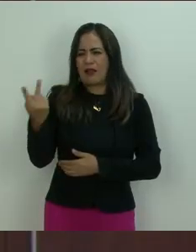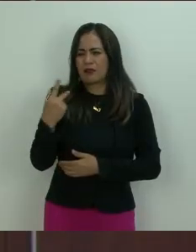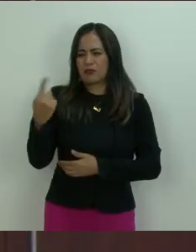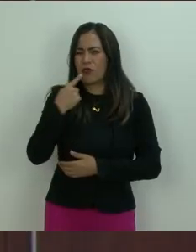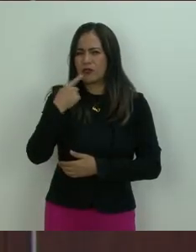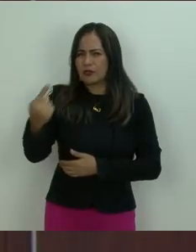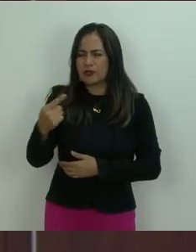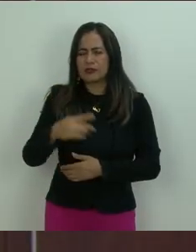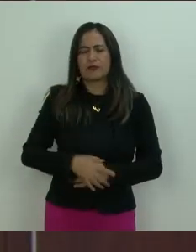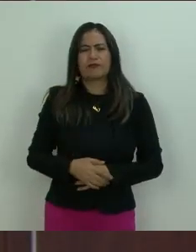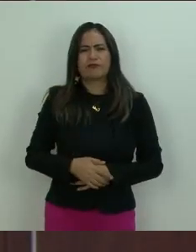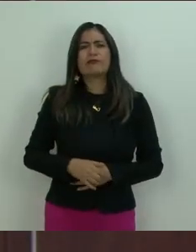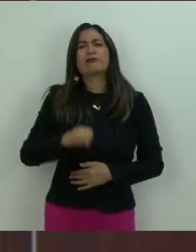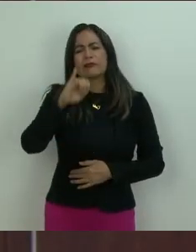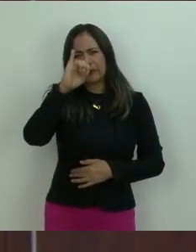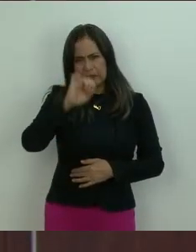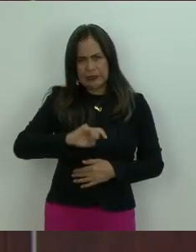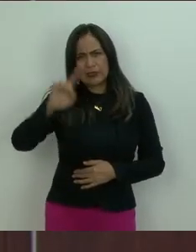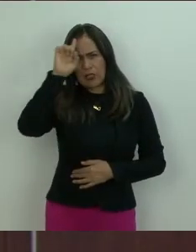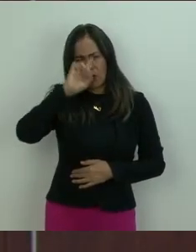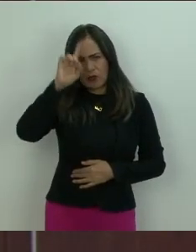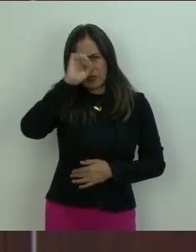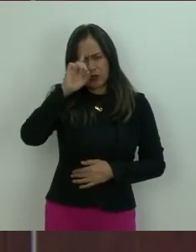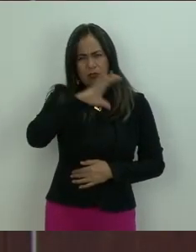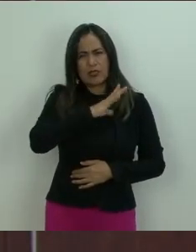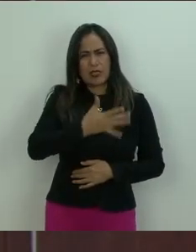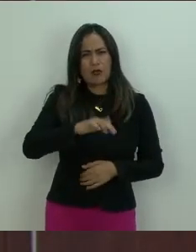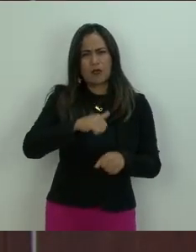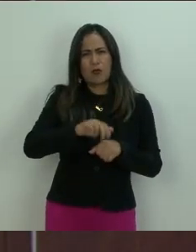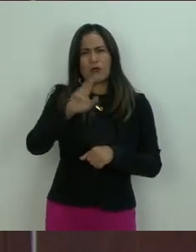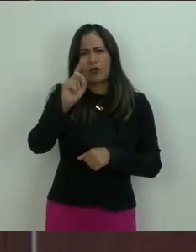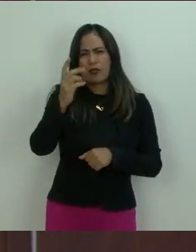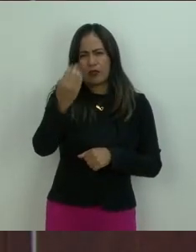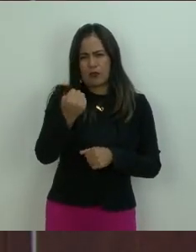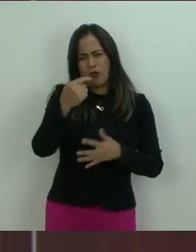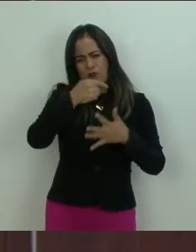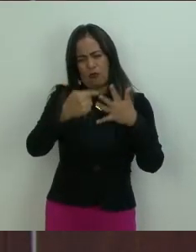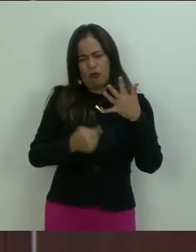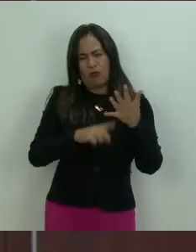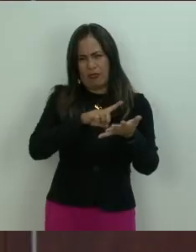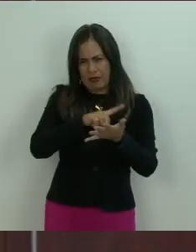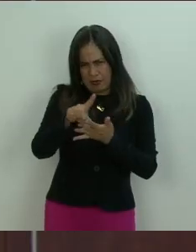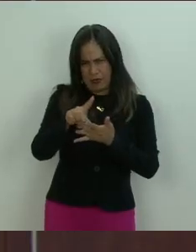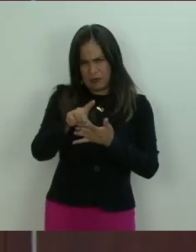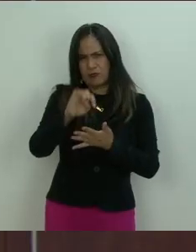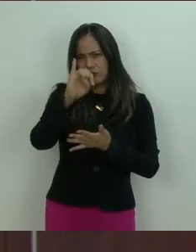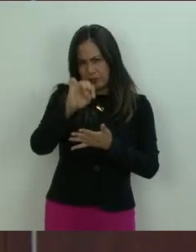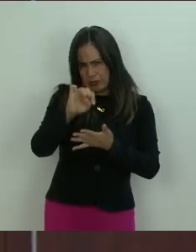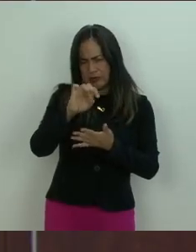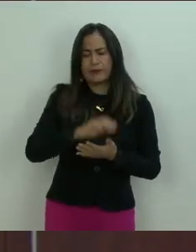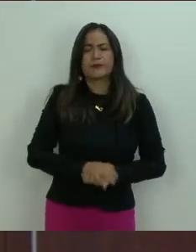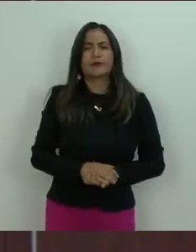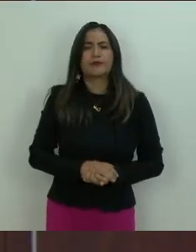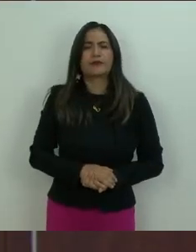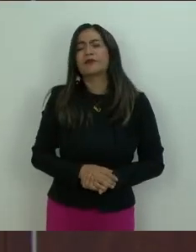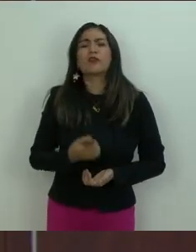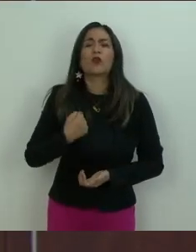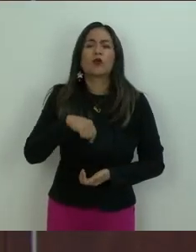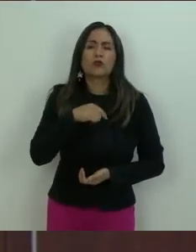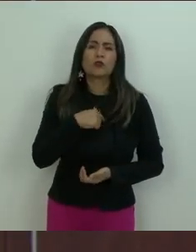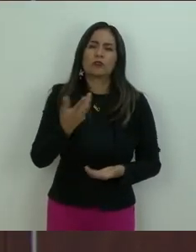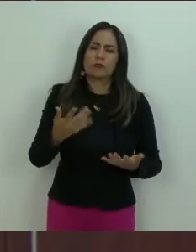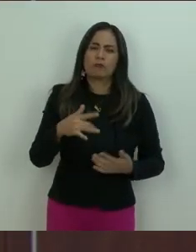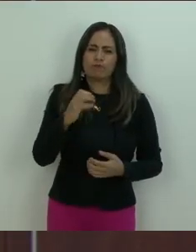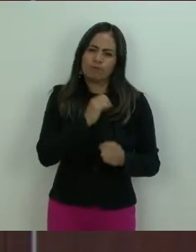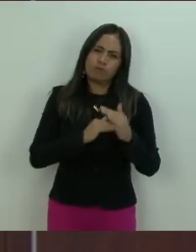a decir, esta es la Recomendación General 39 y estos son los derechos, y aquí y estamos con ese ánimo de